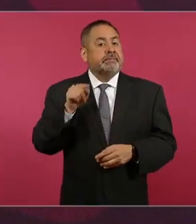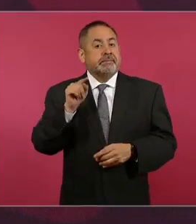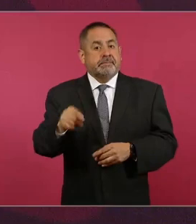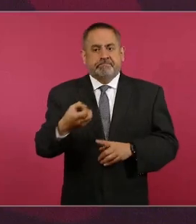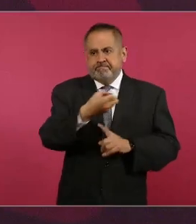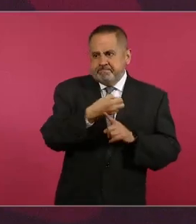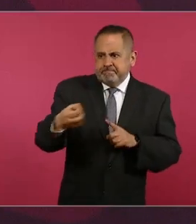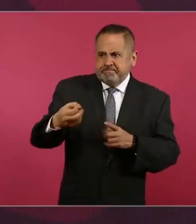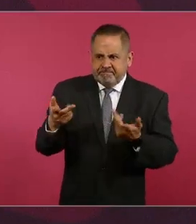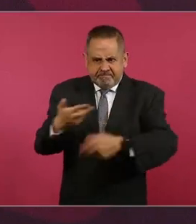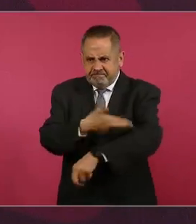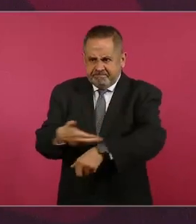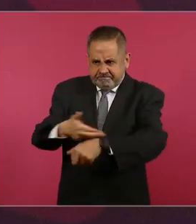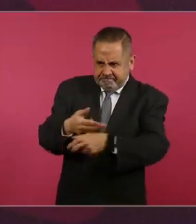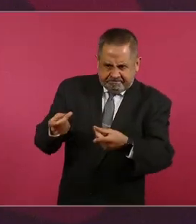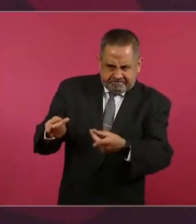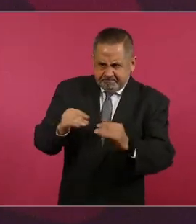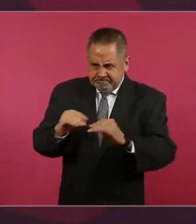masas,